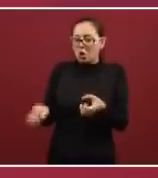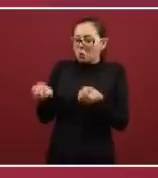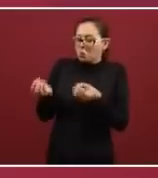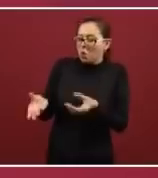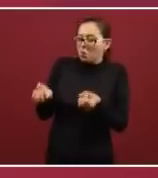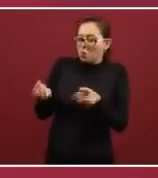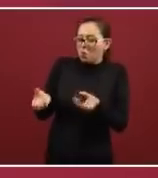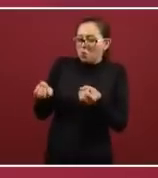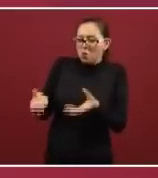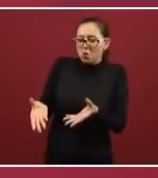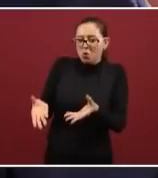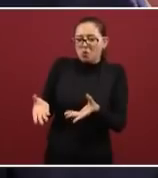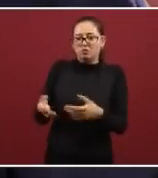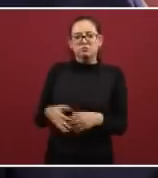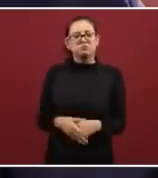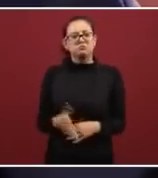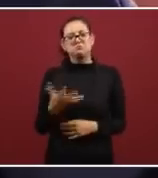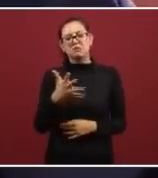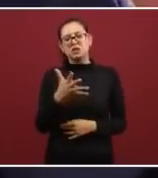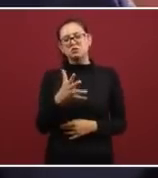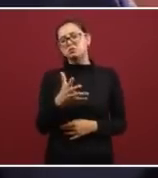están enviando